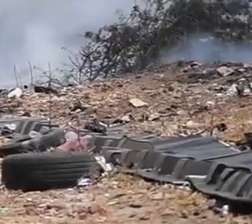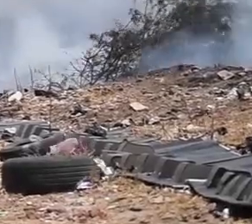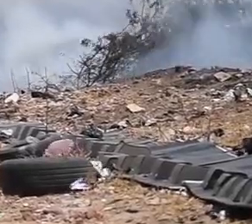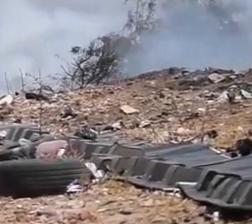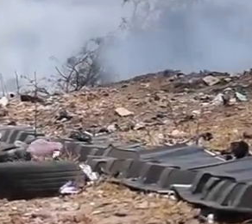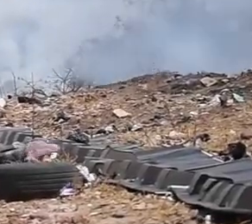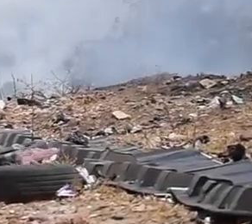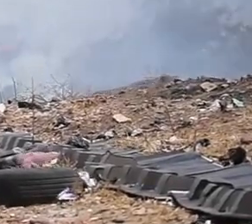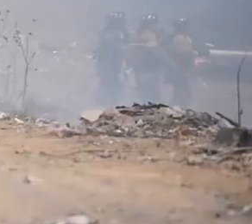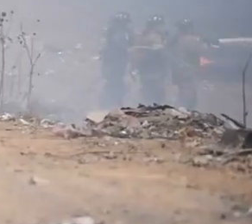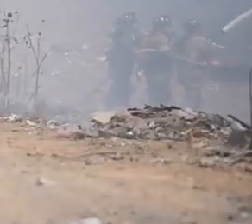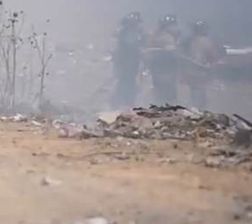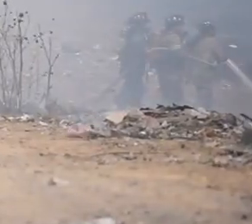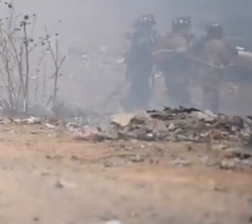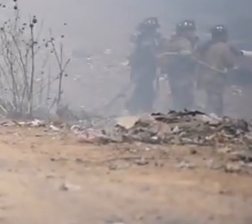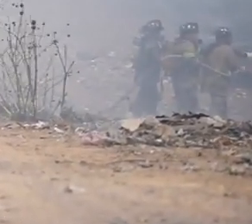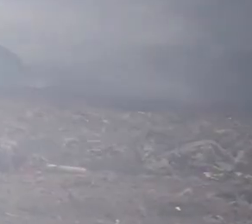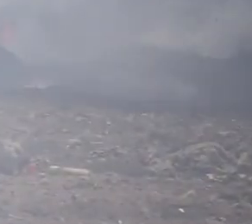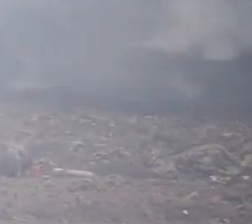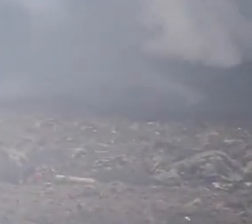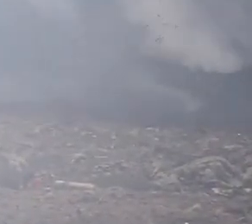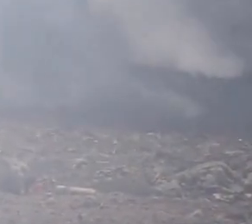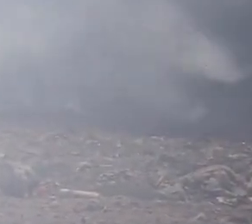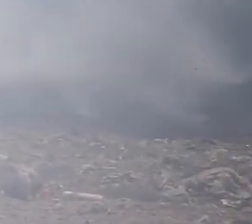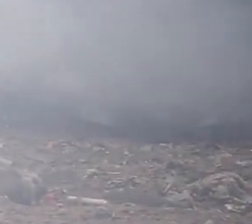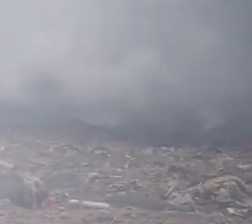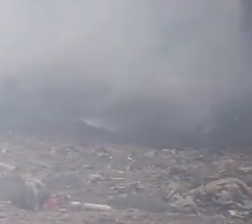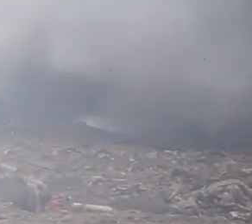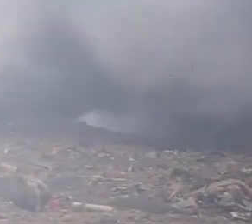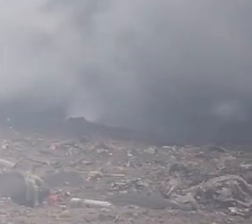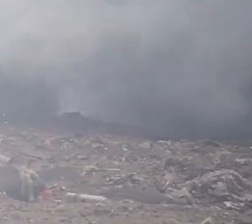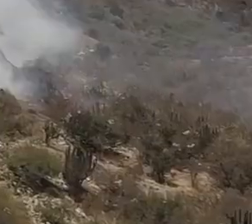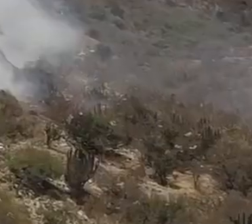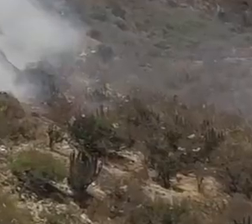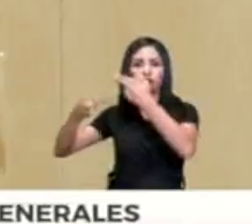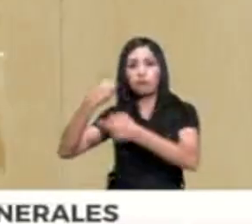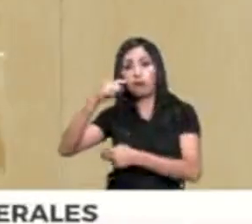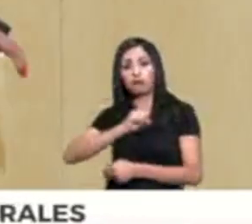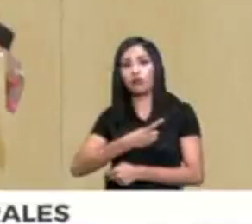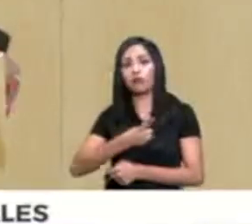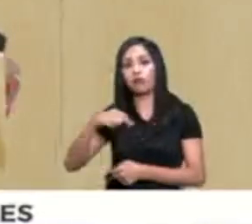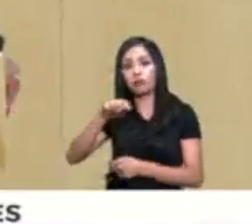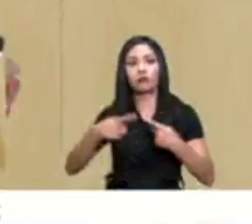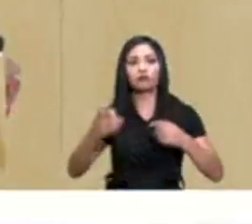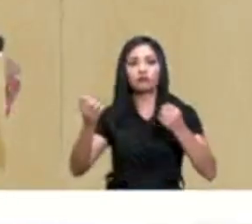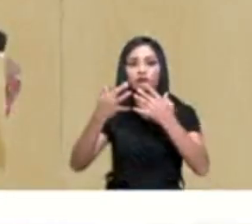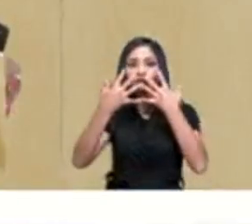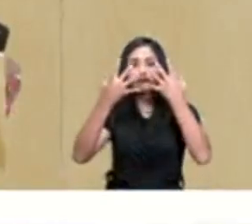y quemando y emitiendo a su vez múltiples gases nocivos para la salud de las personas, lo que